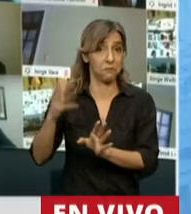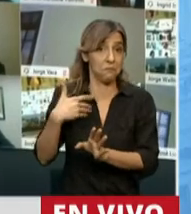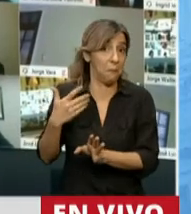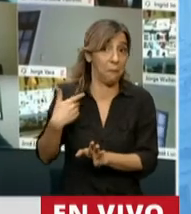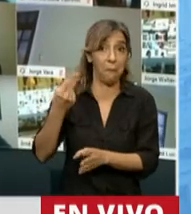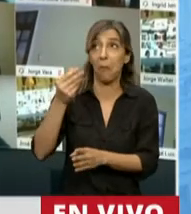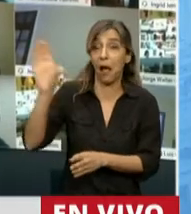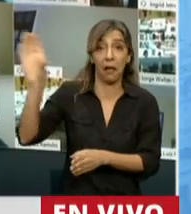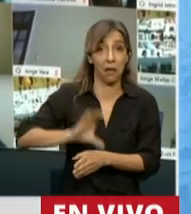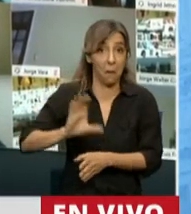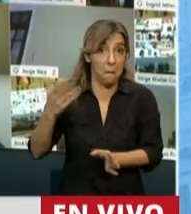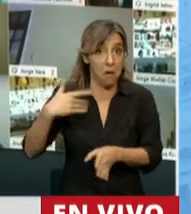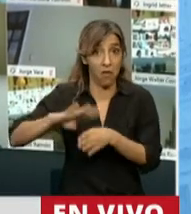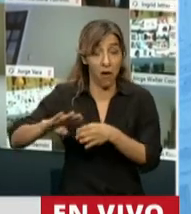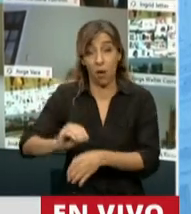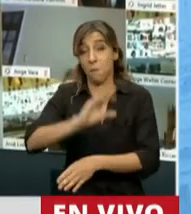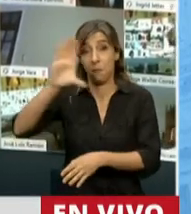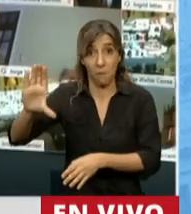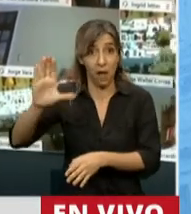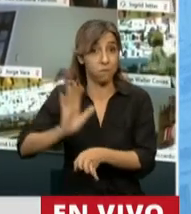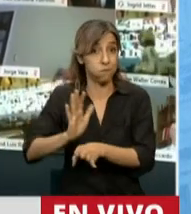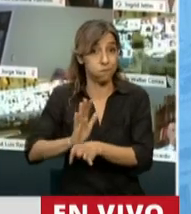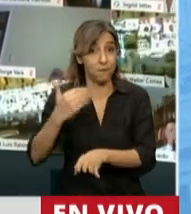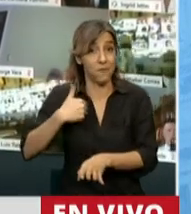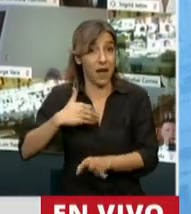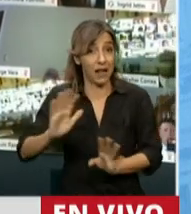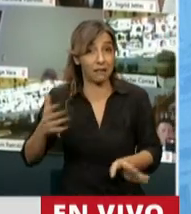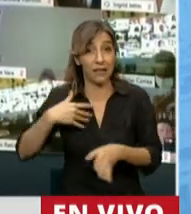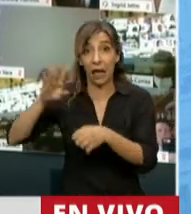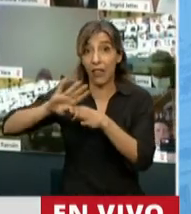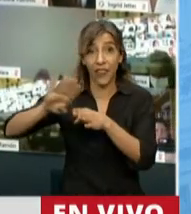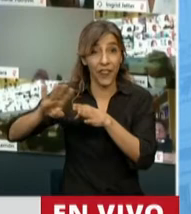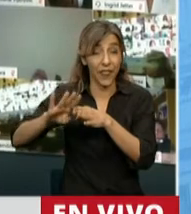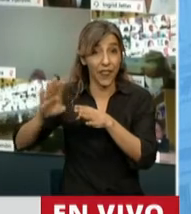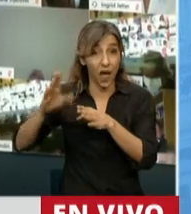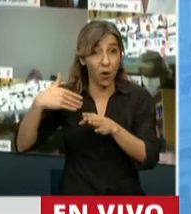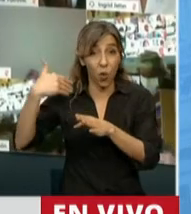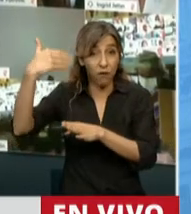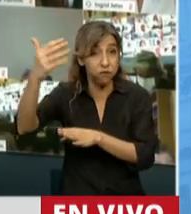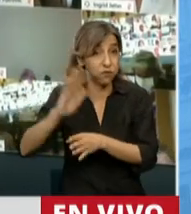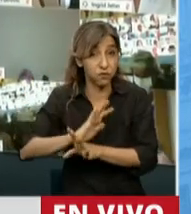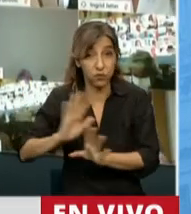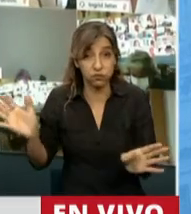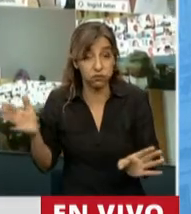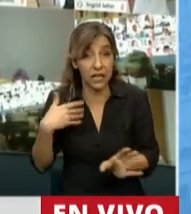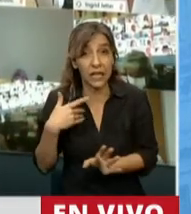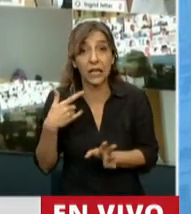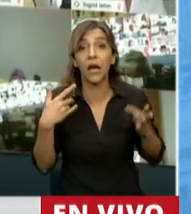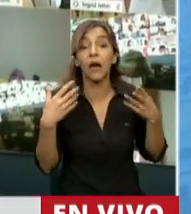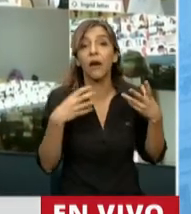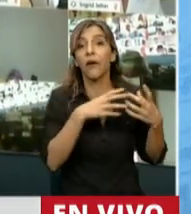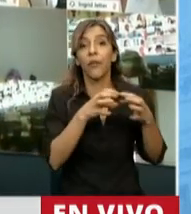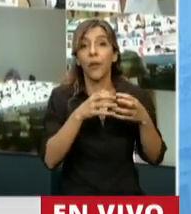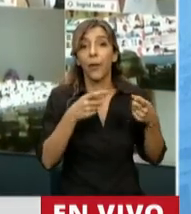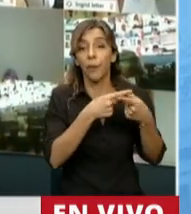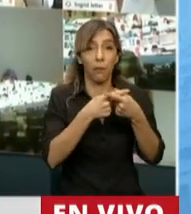¿sí? Hipotecaron el futuro de nuestro país sin discutirlo con nadie, tomándolo